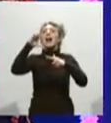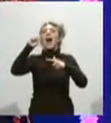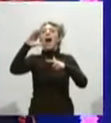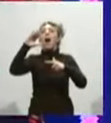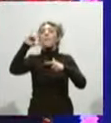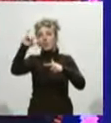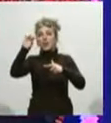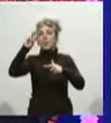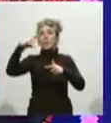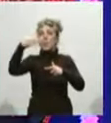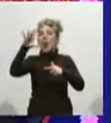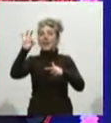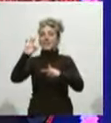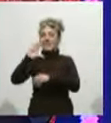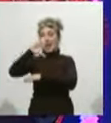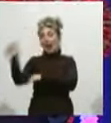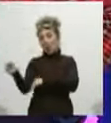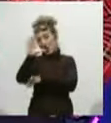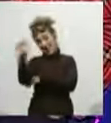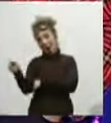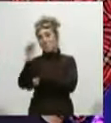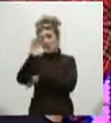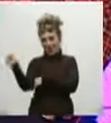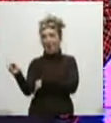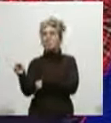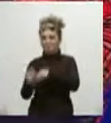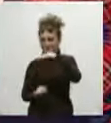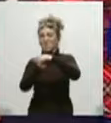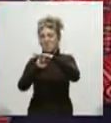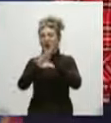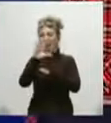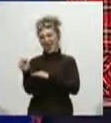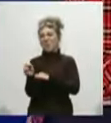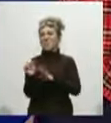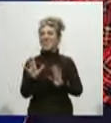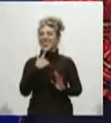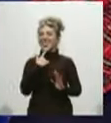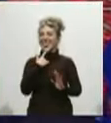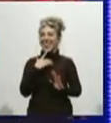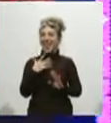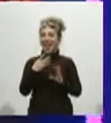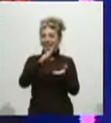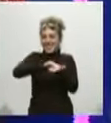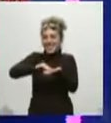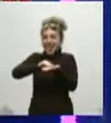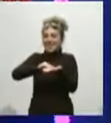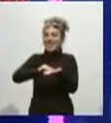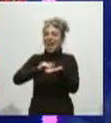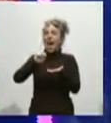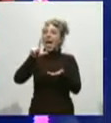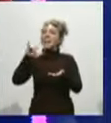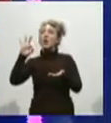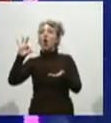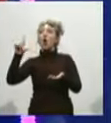la habitación que nos han puesto que el Recife Gran Hotel. Sí, que es una, mira, auténtica maravilla, este, ¿eh? Sin duda. Rioli. ¿Qué rollo bocata de